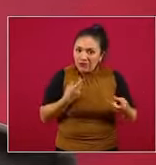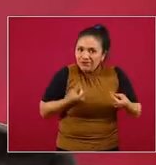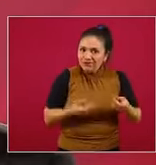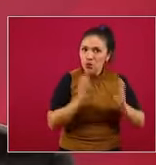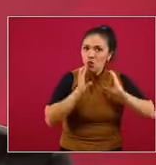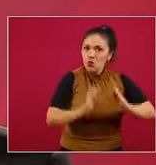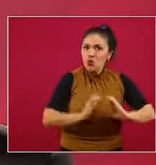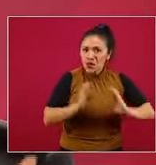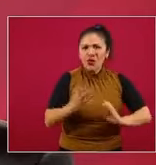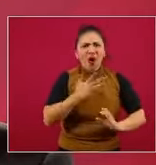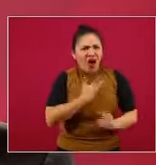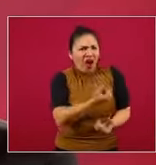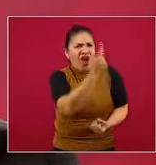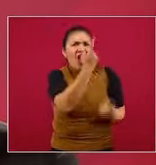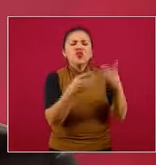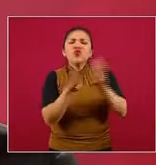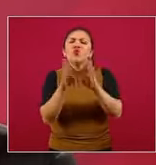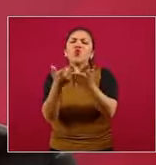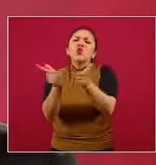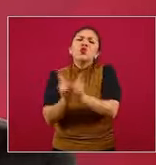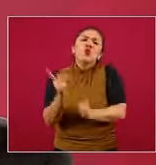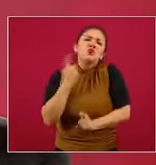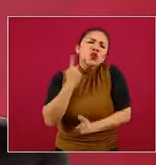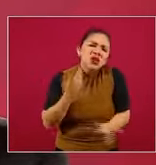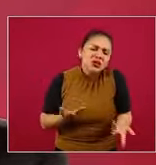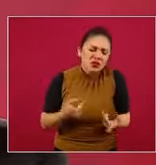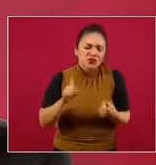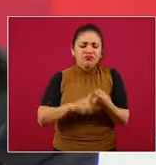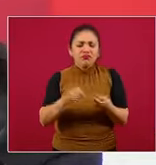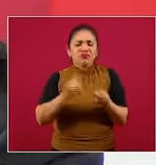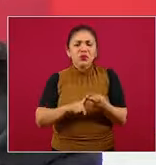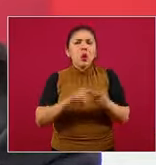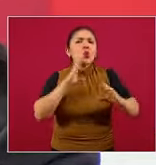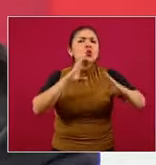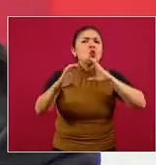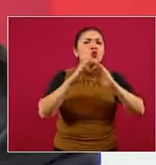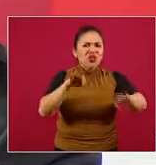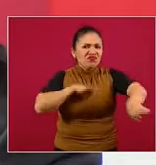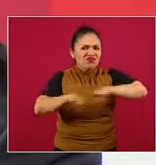entidades sociales, como los partidos políticos, hay comunicadoras y